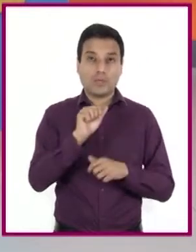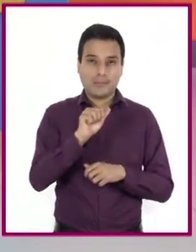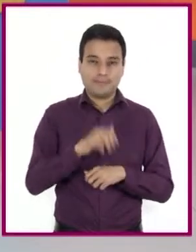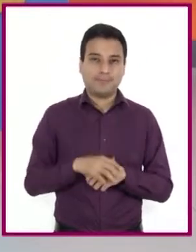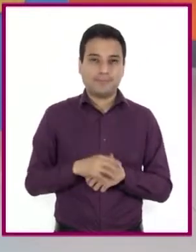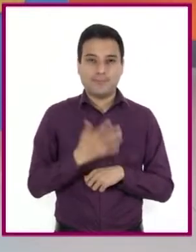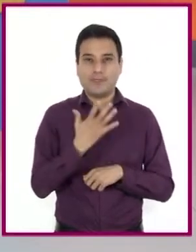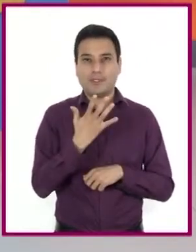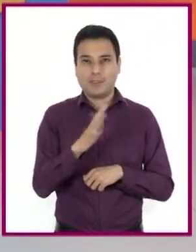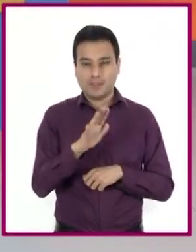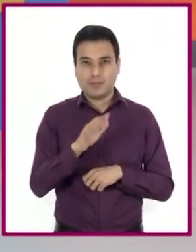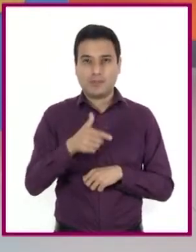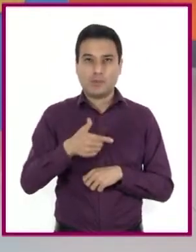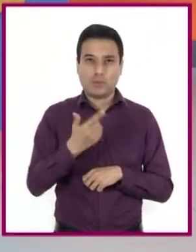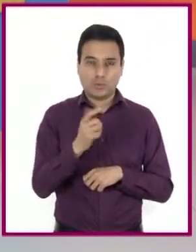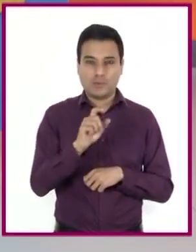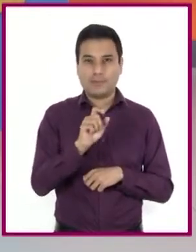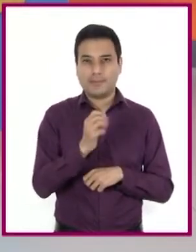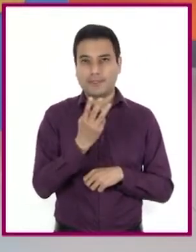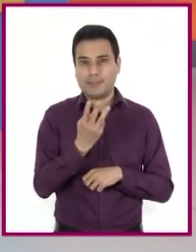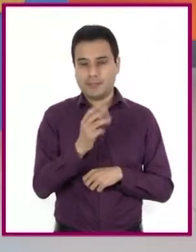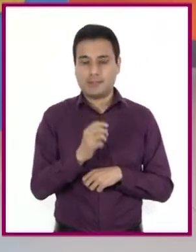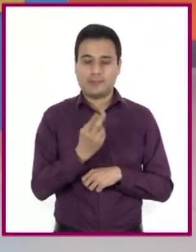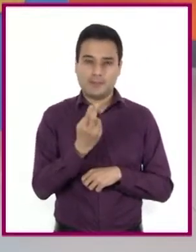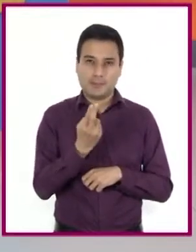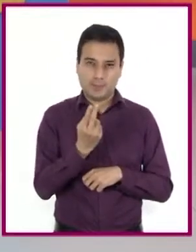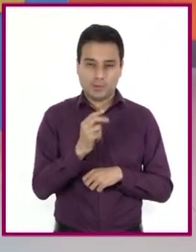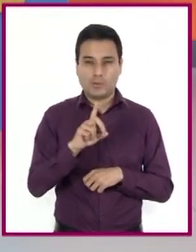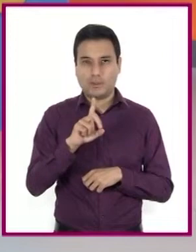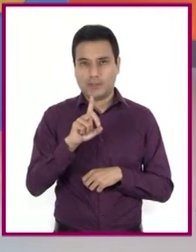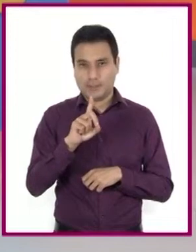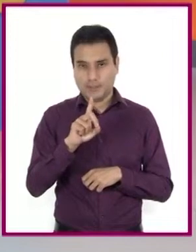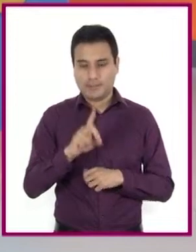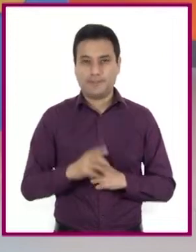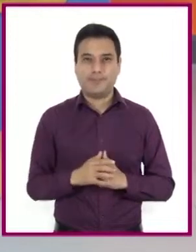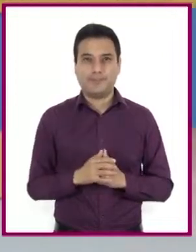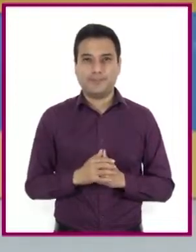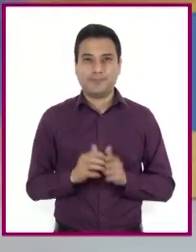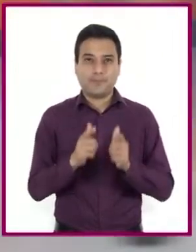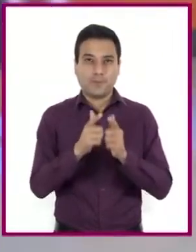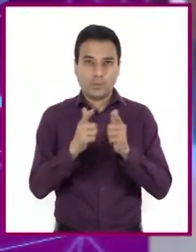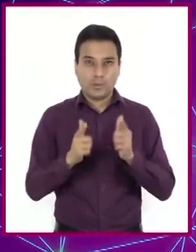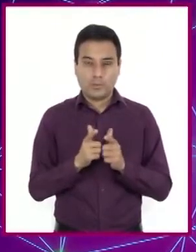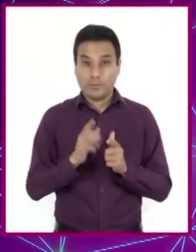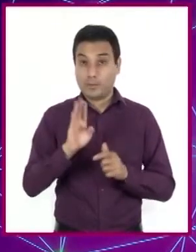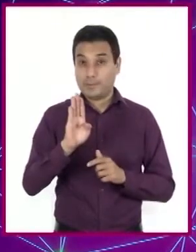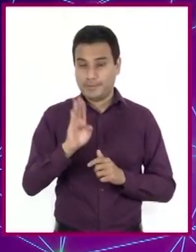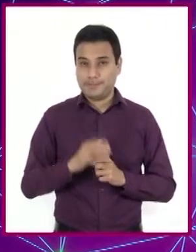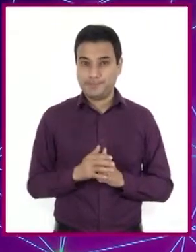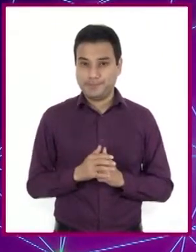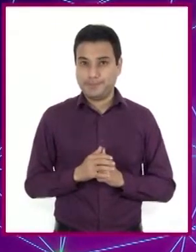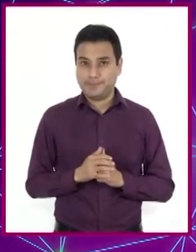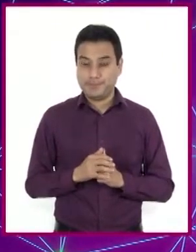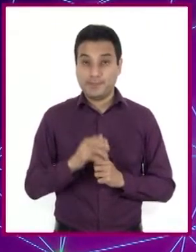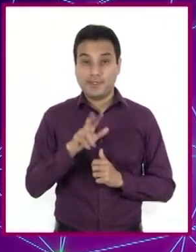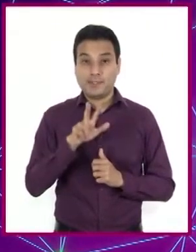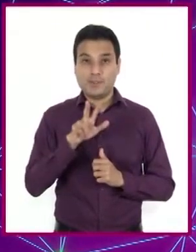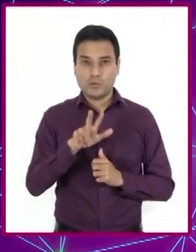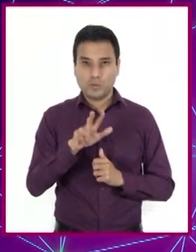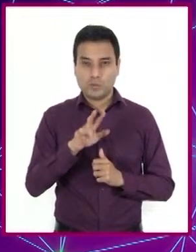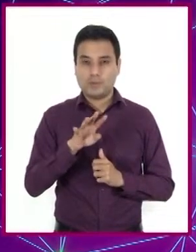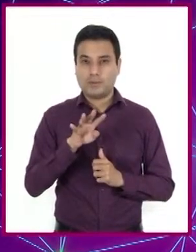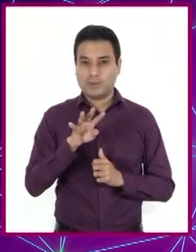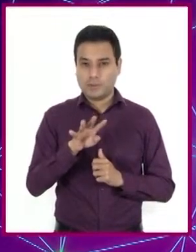10, 12, 23, 25 y 30. El grupo B tiene los valores